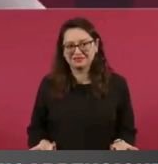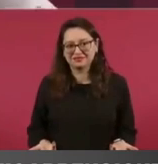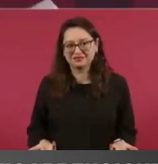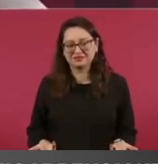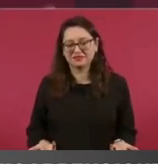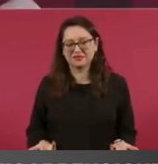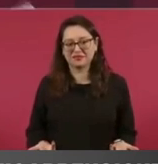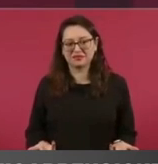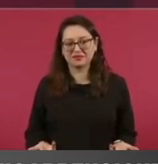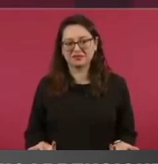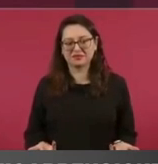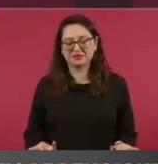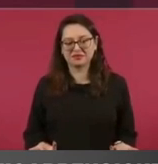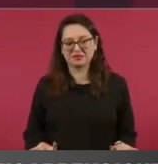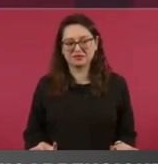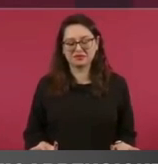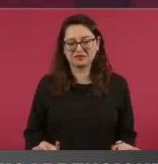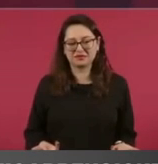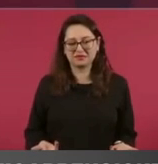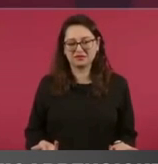saña,